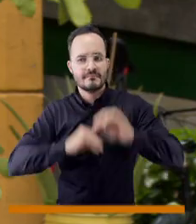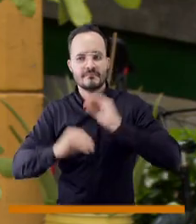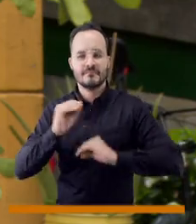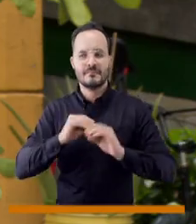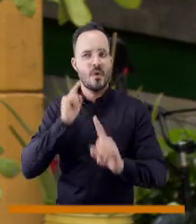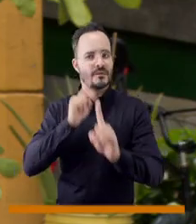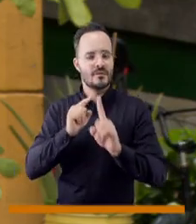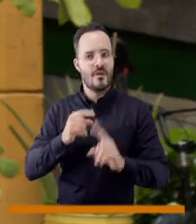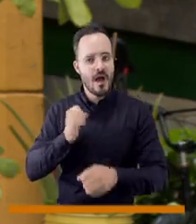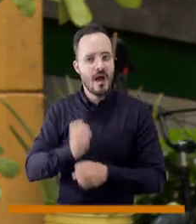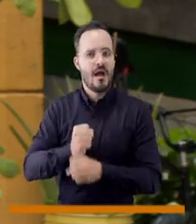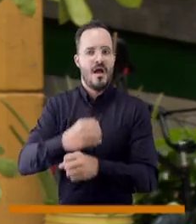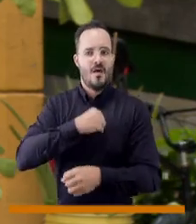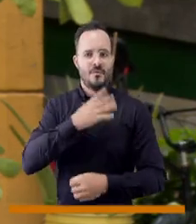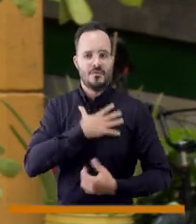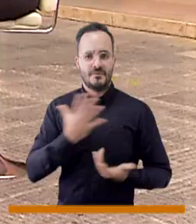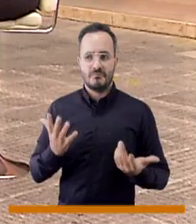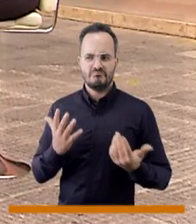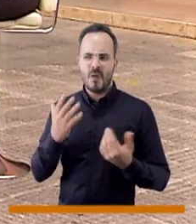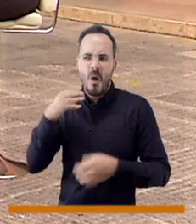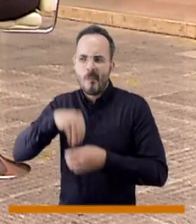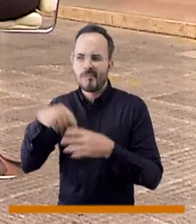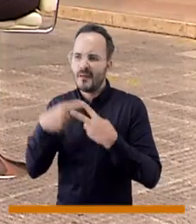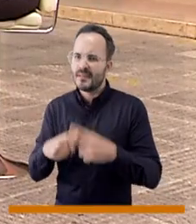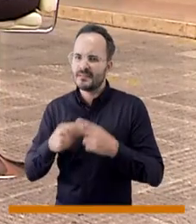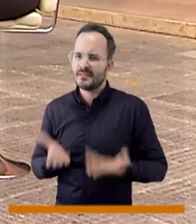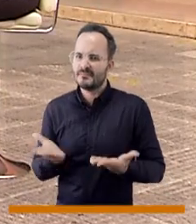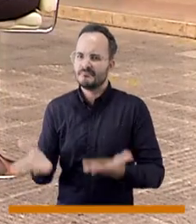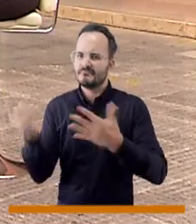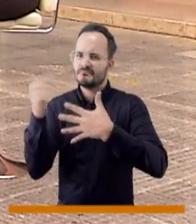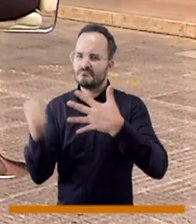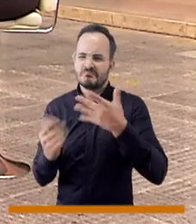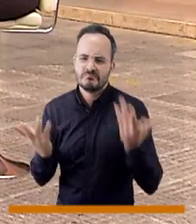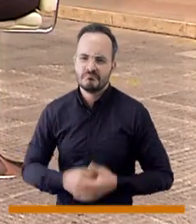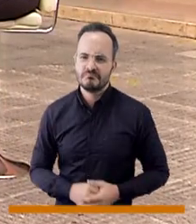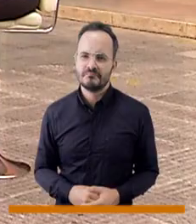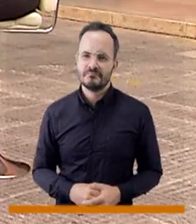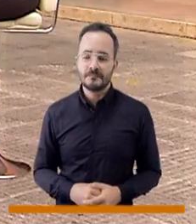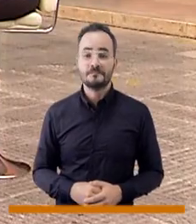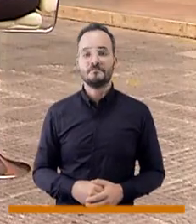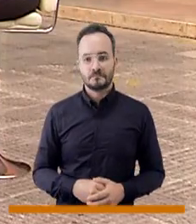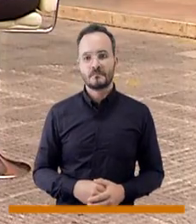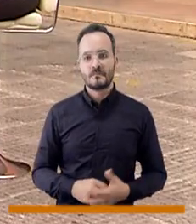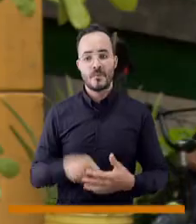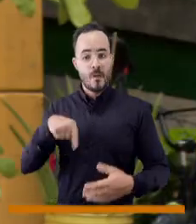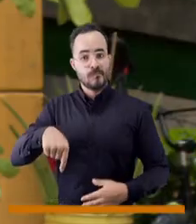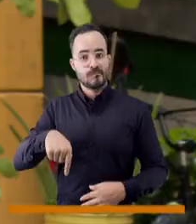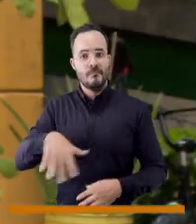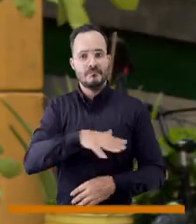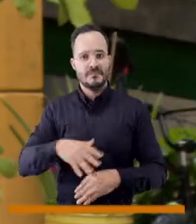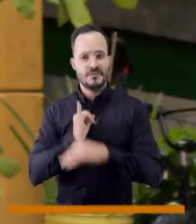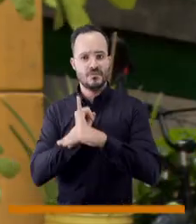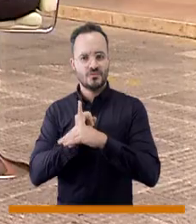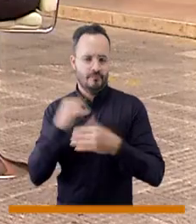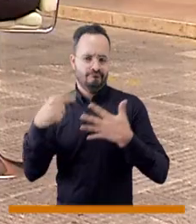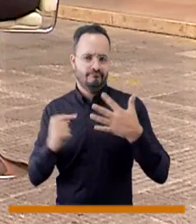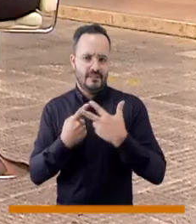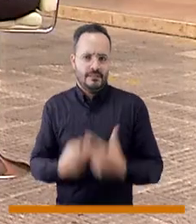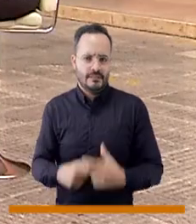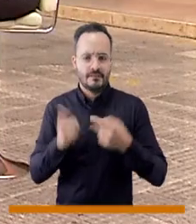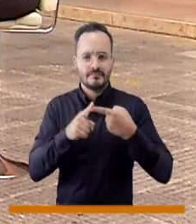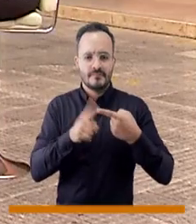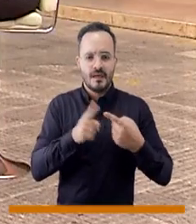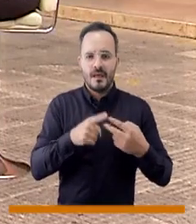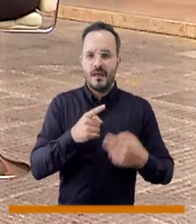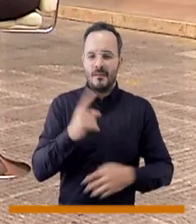acogen y están formándose para el empleo. ¿Y hay qué tipo de talleres en la institución? Pues acá en la